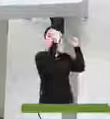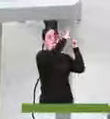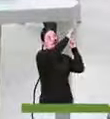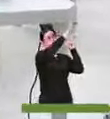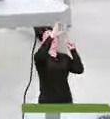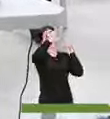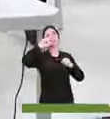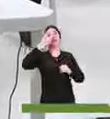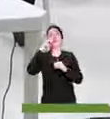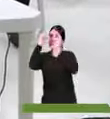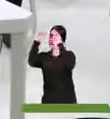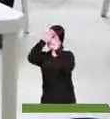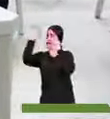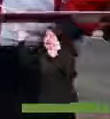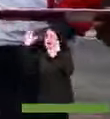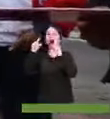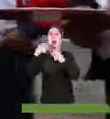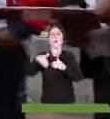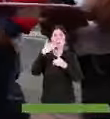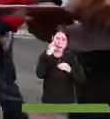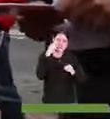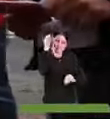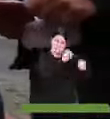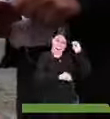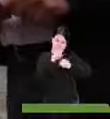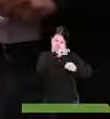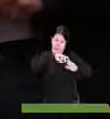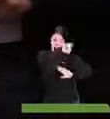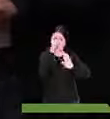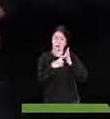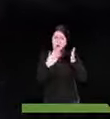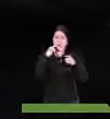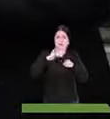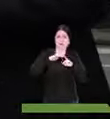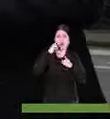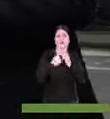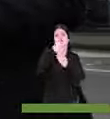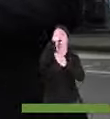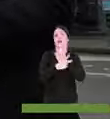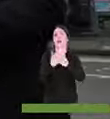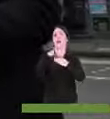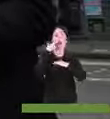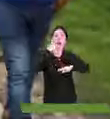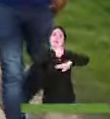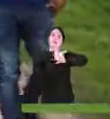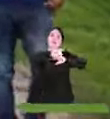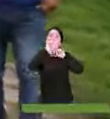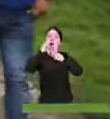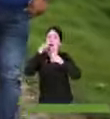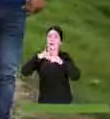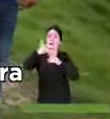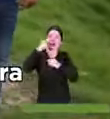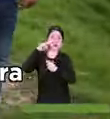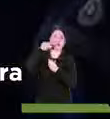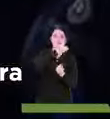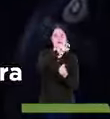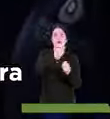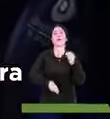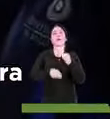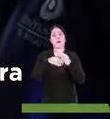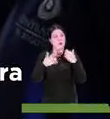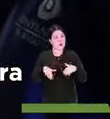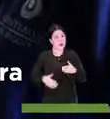de prefactibilidad e inició la estructuración integral del proyecto, requisito para su cofinanciación. Igualmente arrancó la